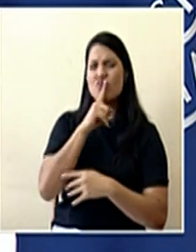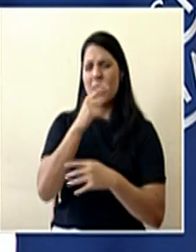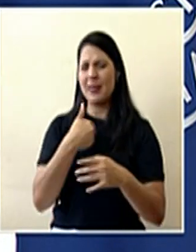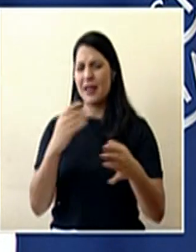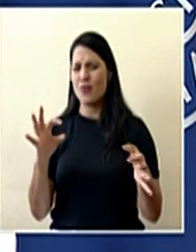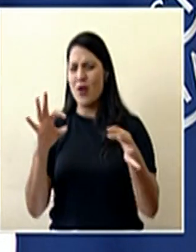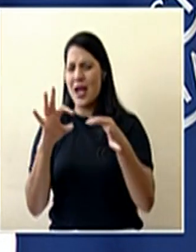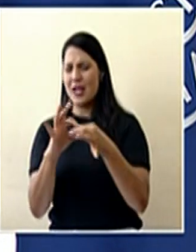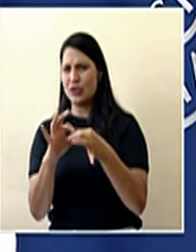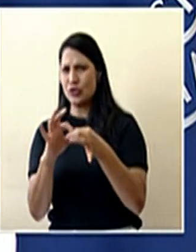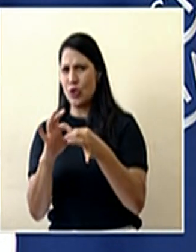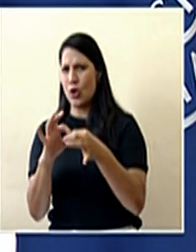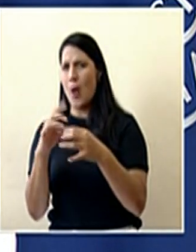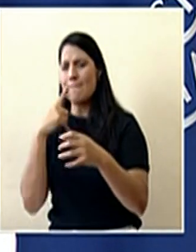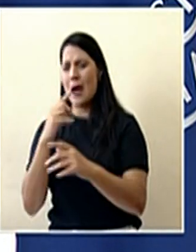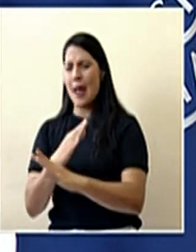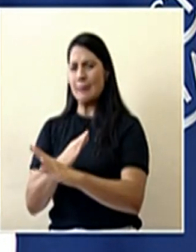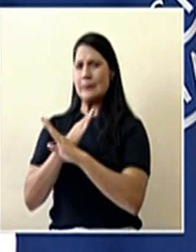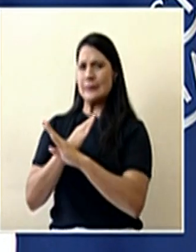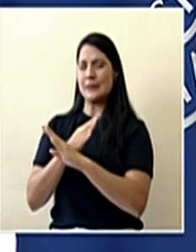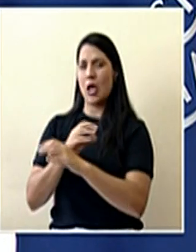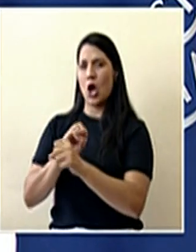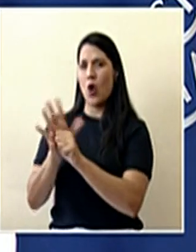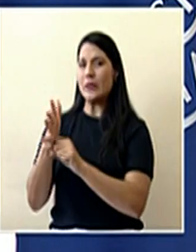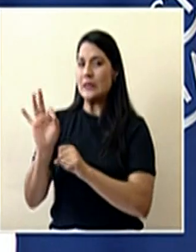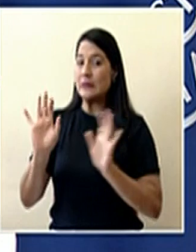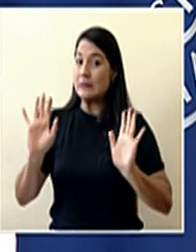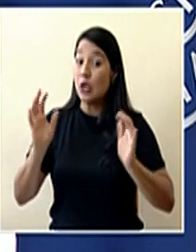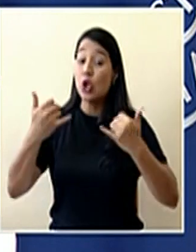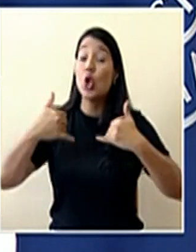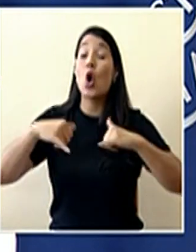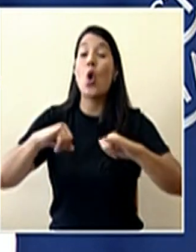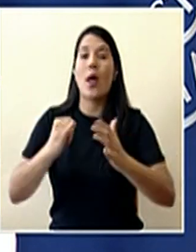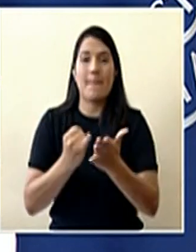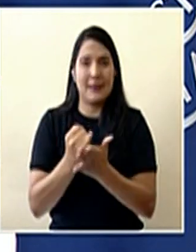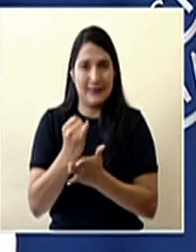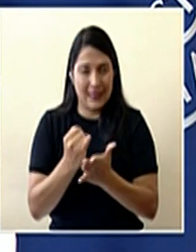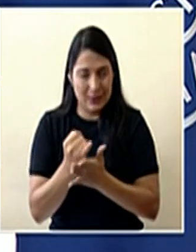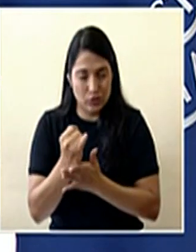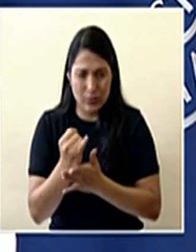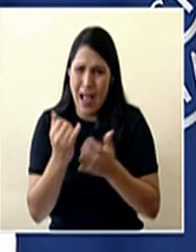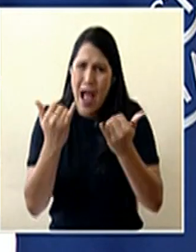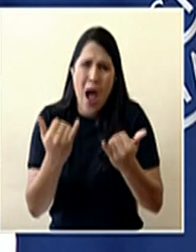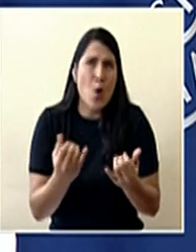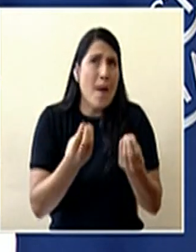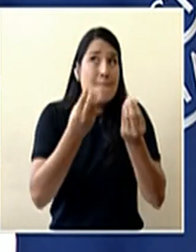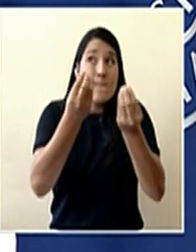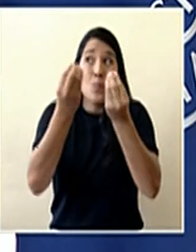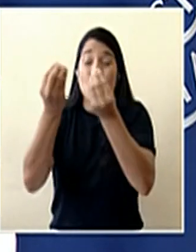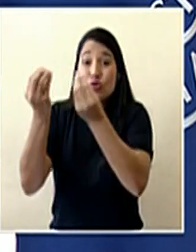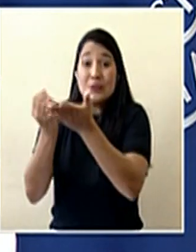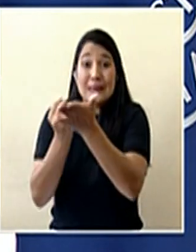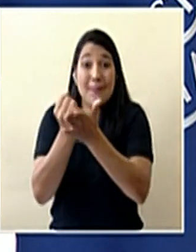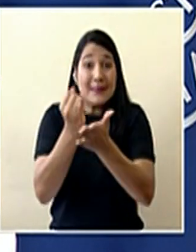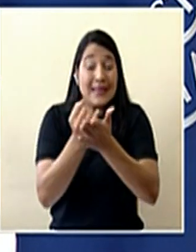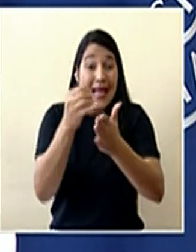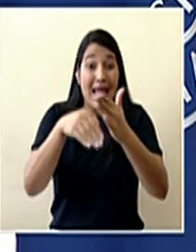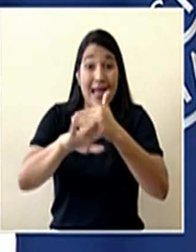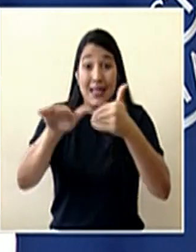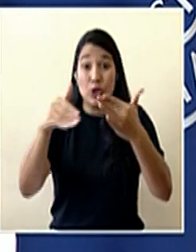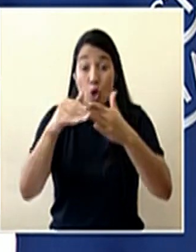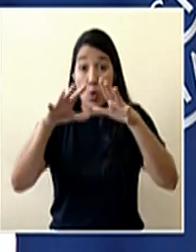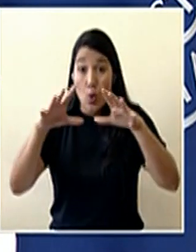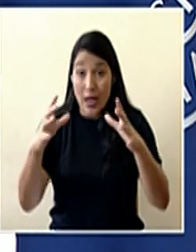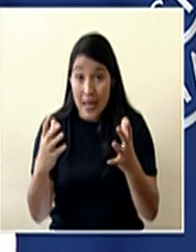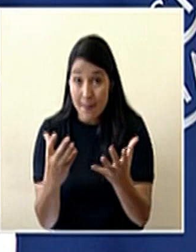protección eventual con COVID-19. Pero eso todavía son estudios, como indico, hay muchos estudios que se están haciendo en todo el mundo que